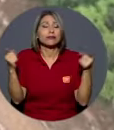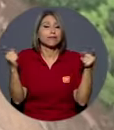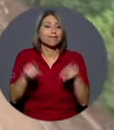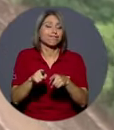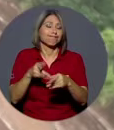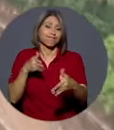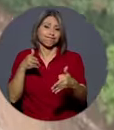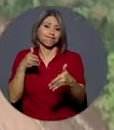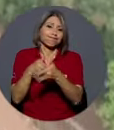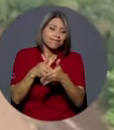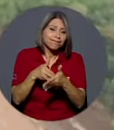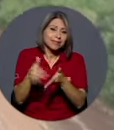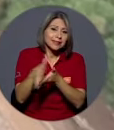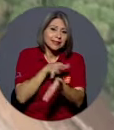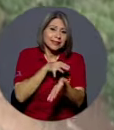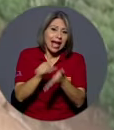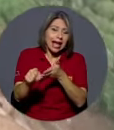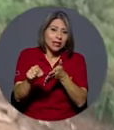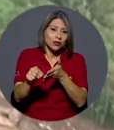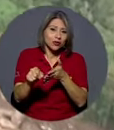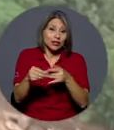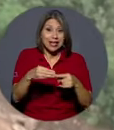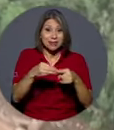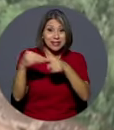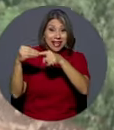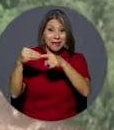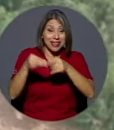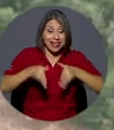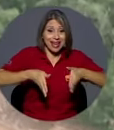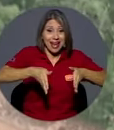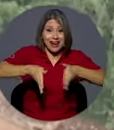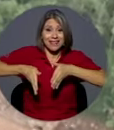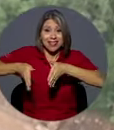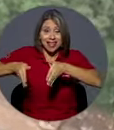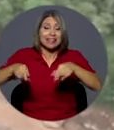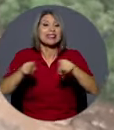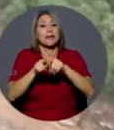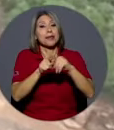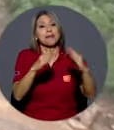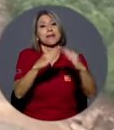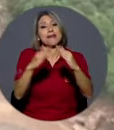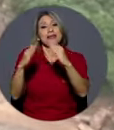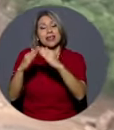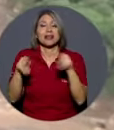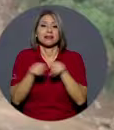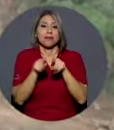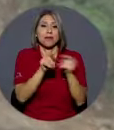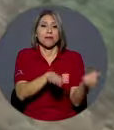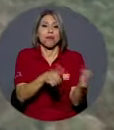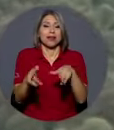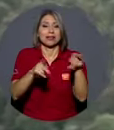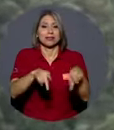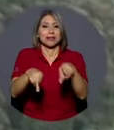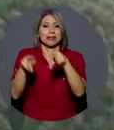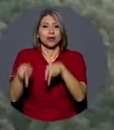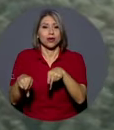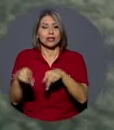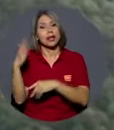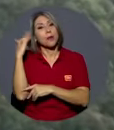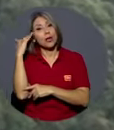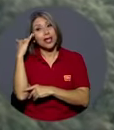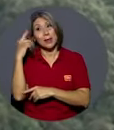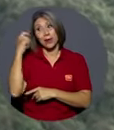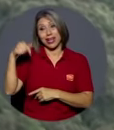muy grande sobre los daños, especialmente en carreteras y además de viviendas y muertes de personas. Porque